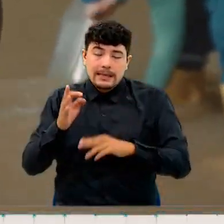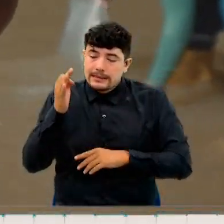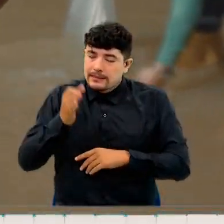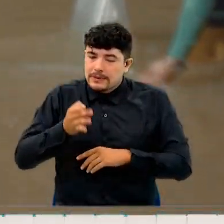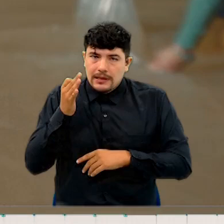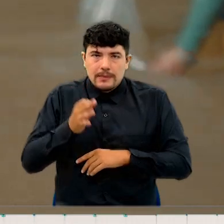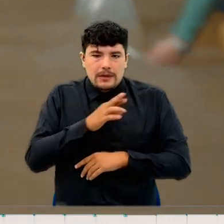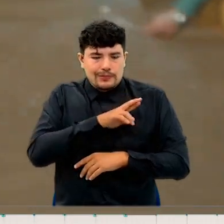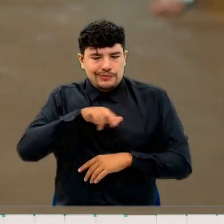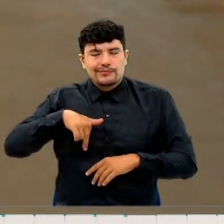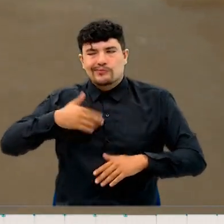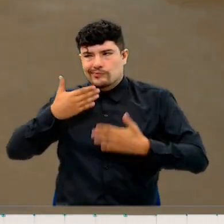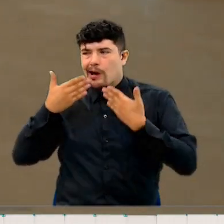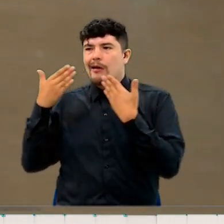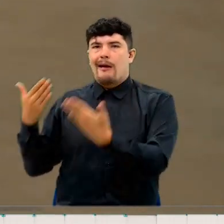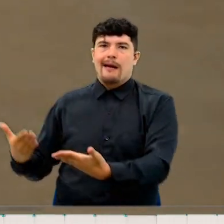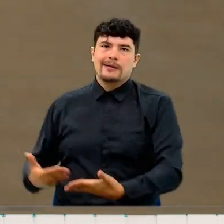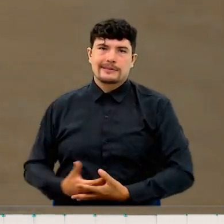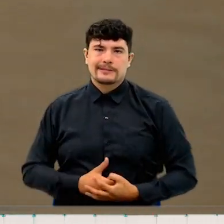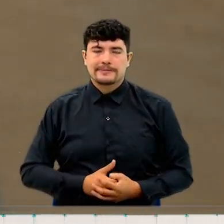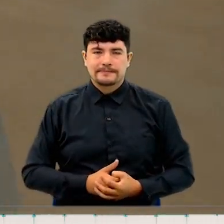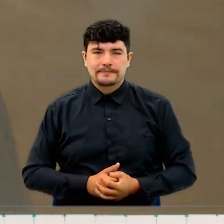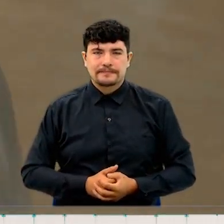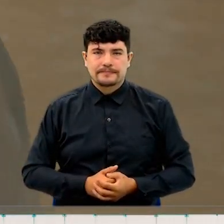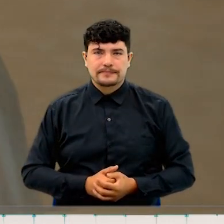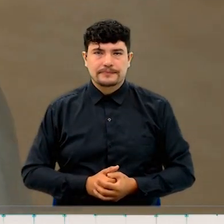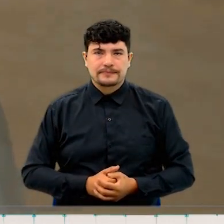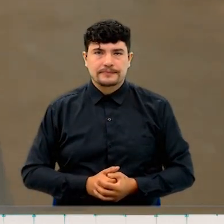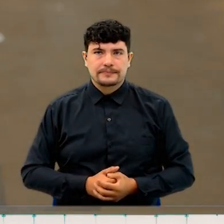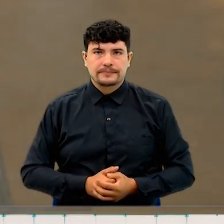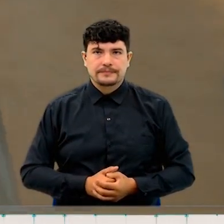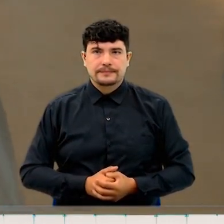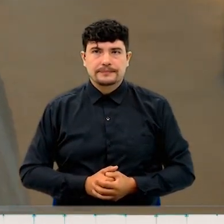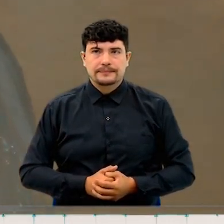para nosotros es un motivo de agradecimiento.